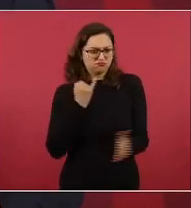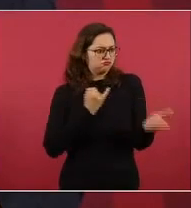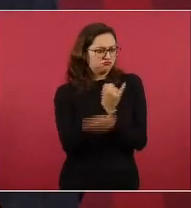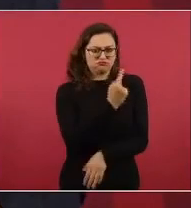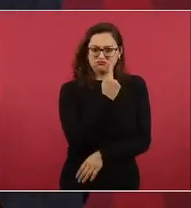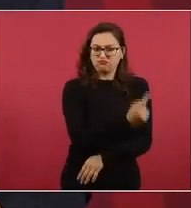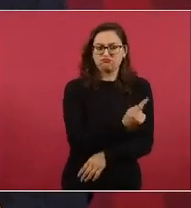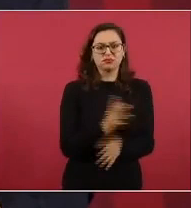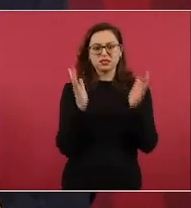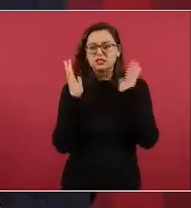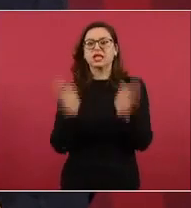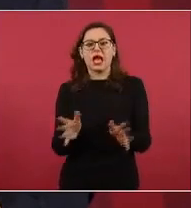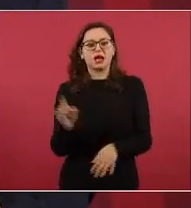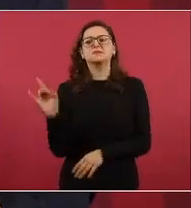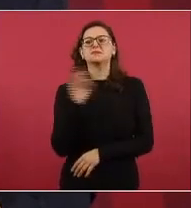En eso,